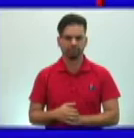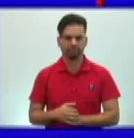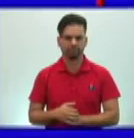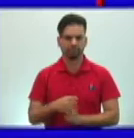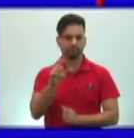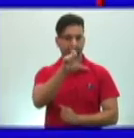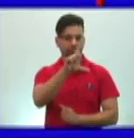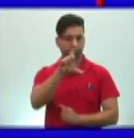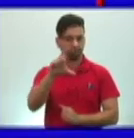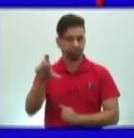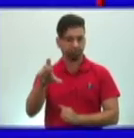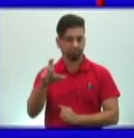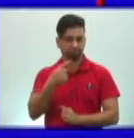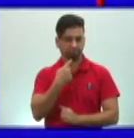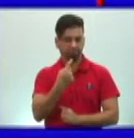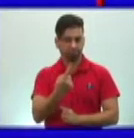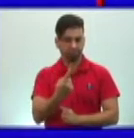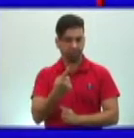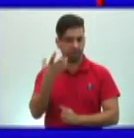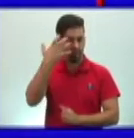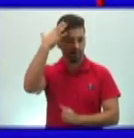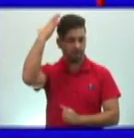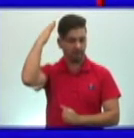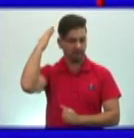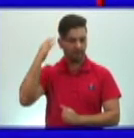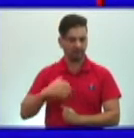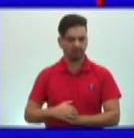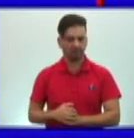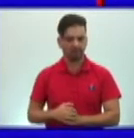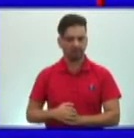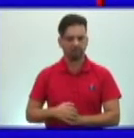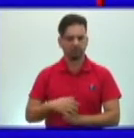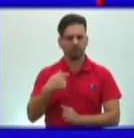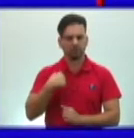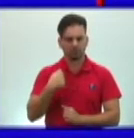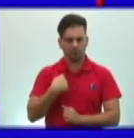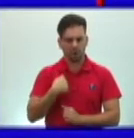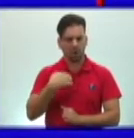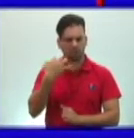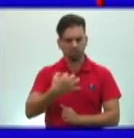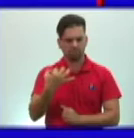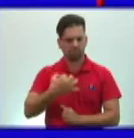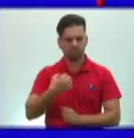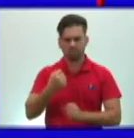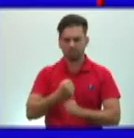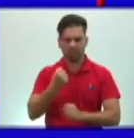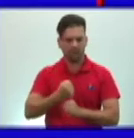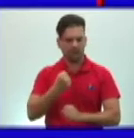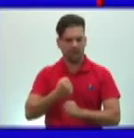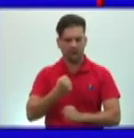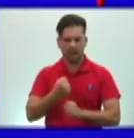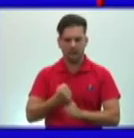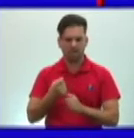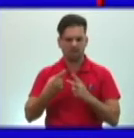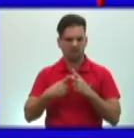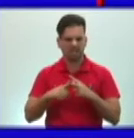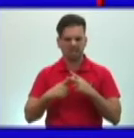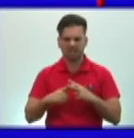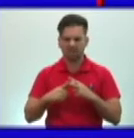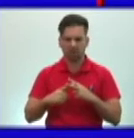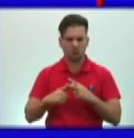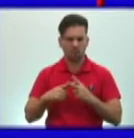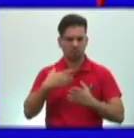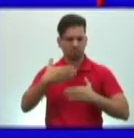sentido sigue planteando Díaz-Canel: en todo trabajamos seriamente para resolver deudas de siglo.